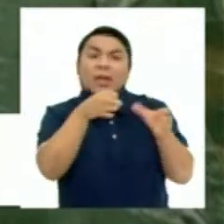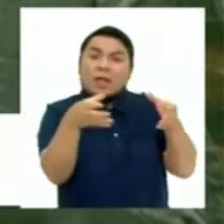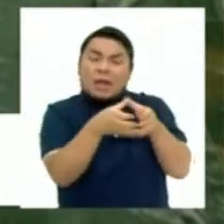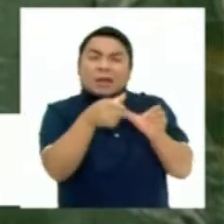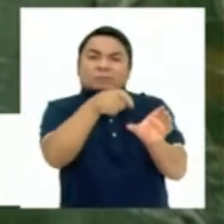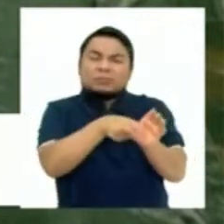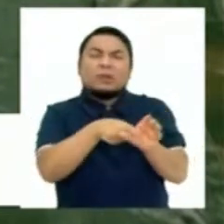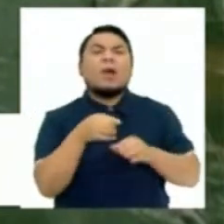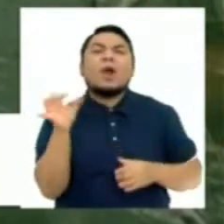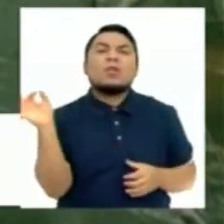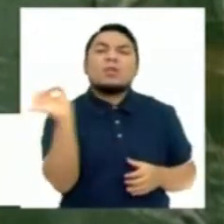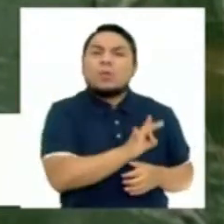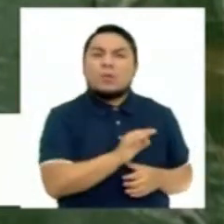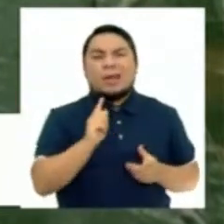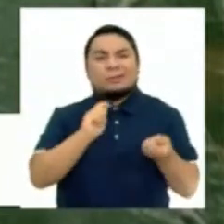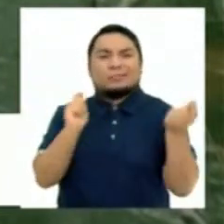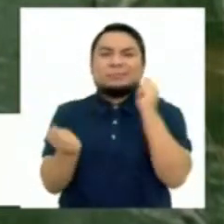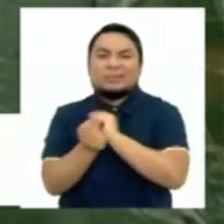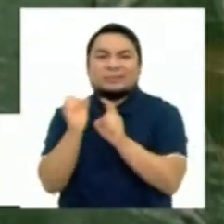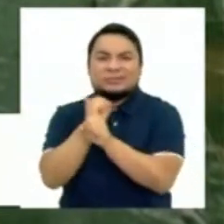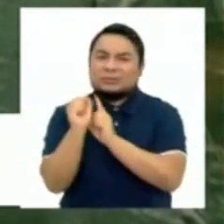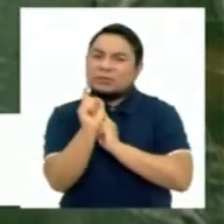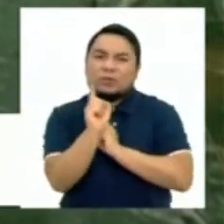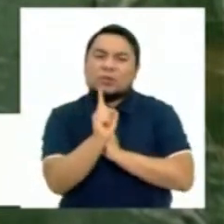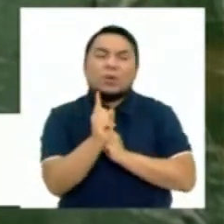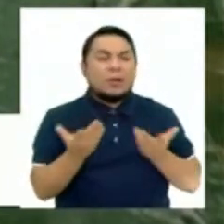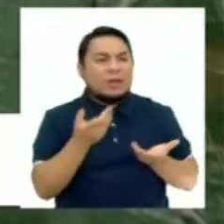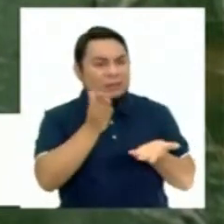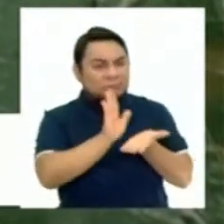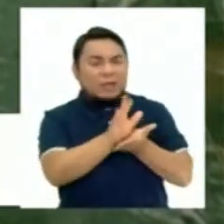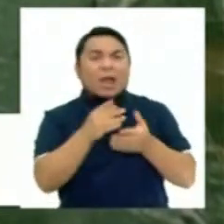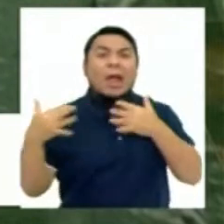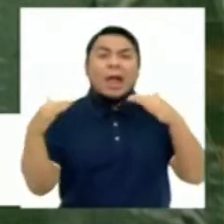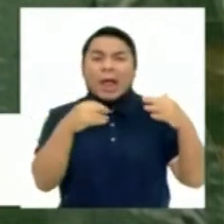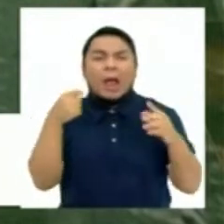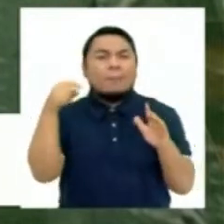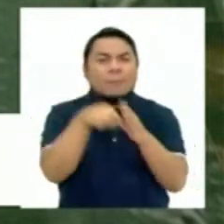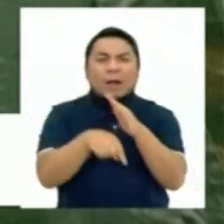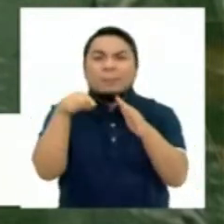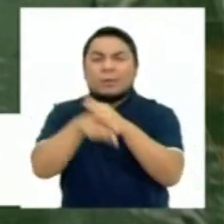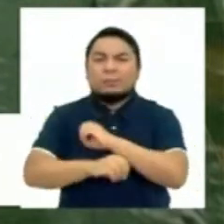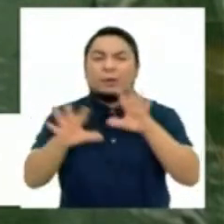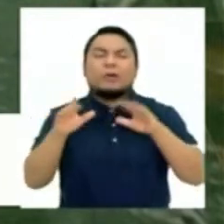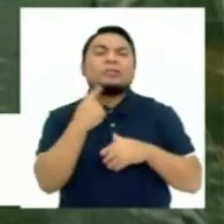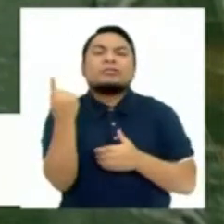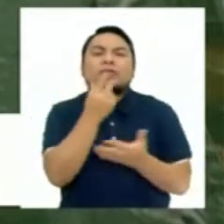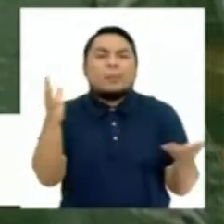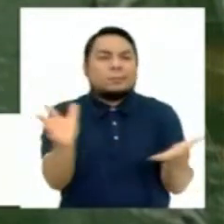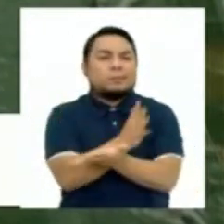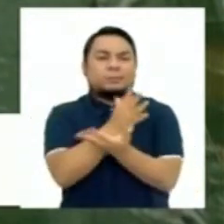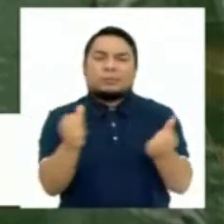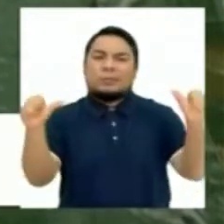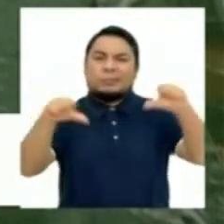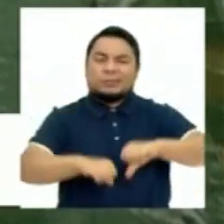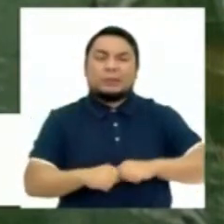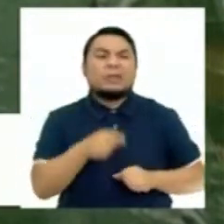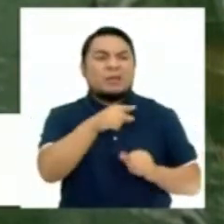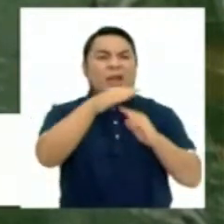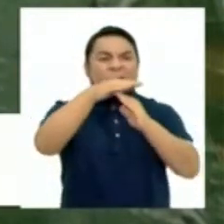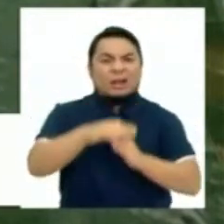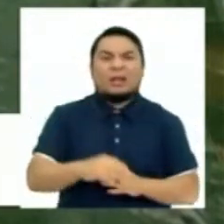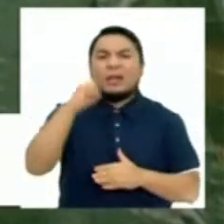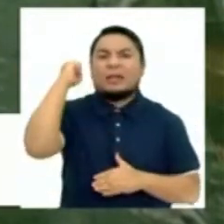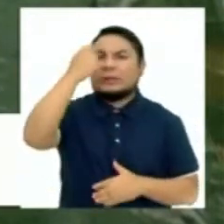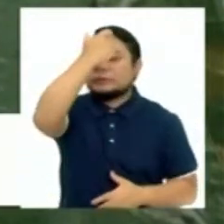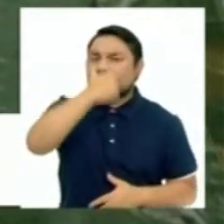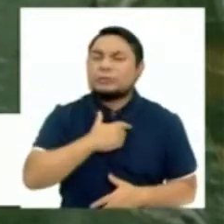sido ni será un medio para la transformación social. La violencia solo genera destrucción. Violaciones a los